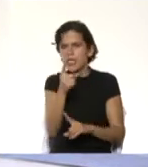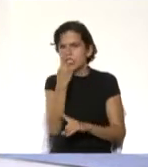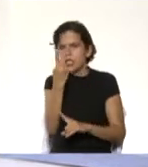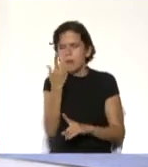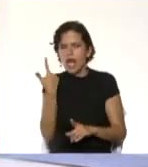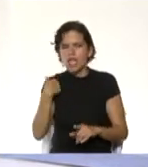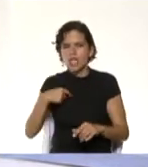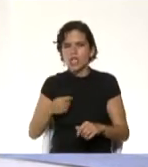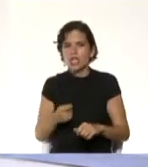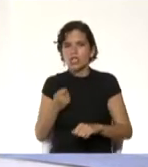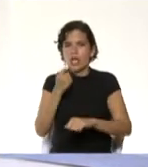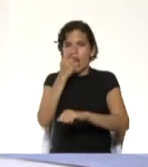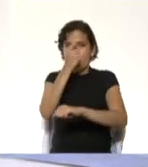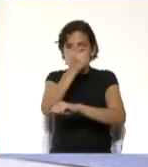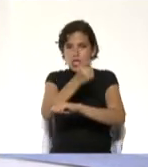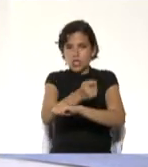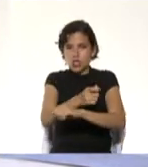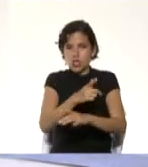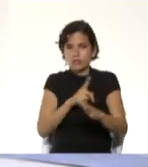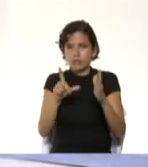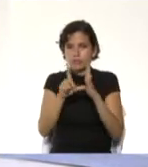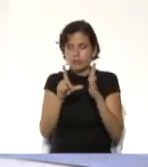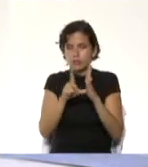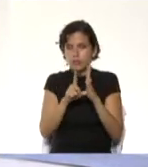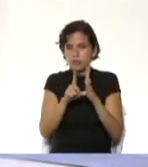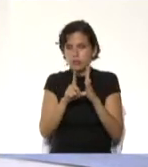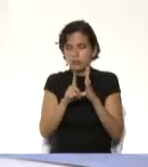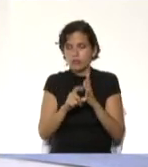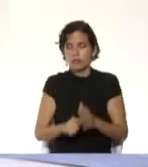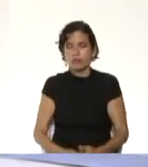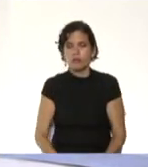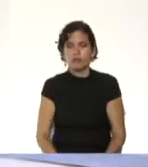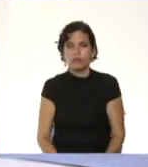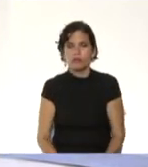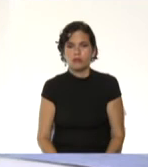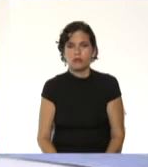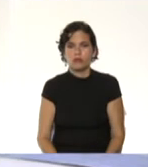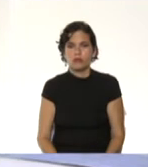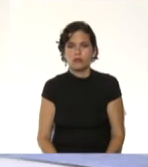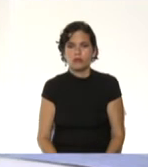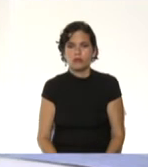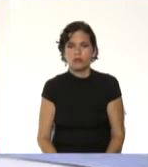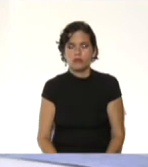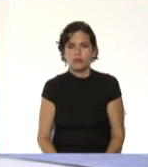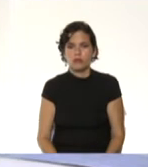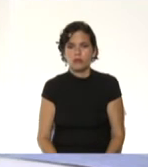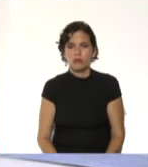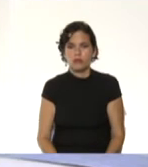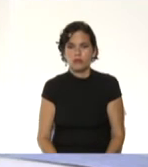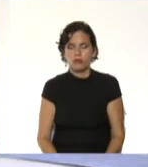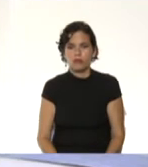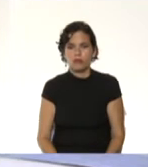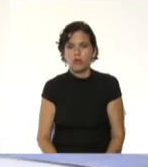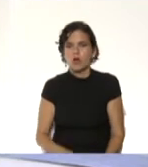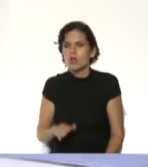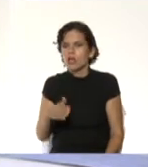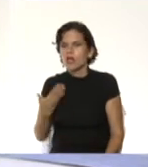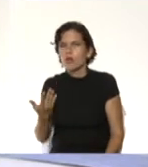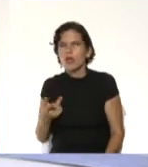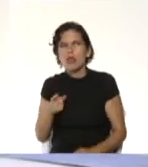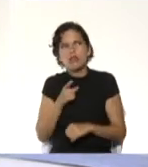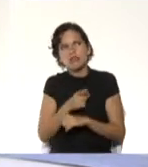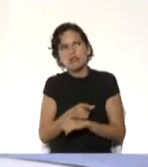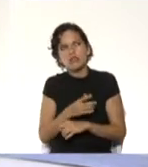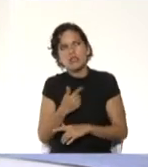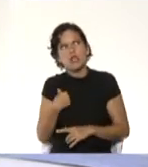de bachiller, ¿sí? Esa es nuestra principal meta en quinto año. ¿Cuál va a ser nuestra toma de decisiones?